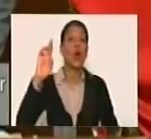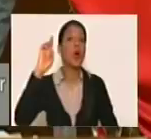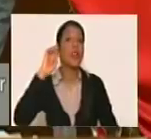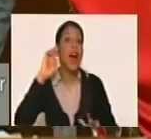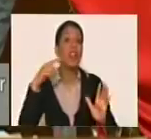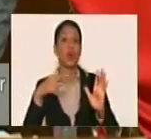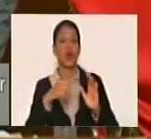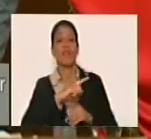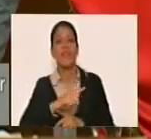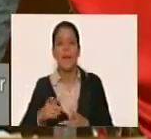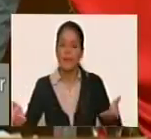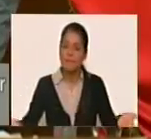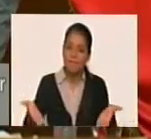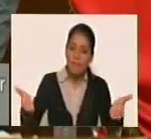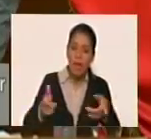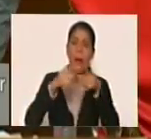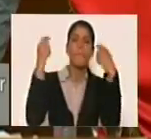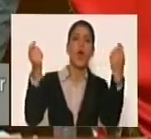servicio de la paz.